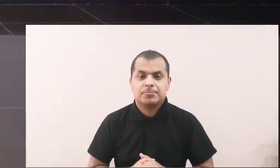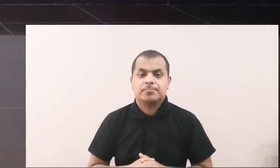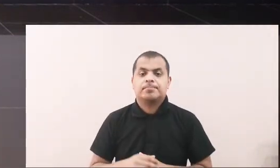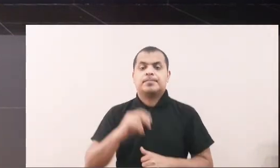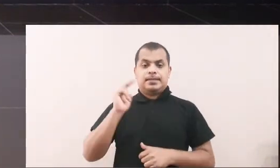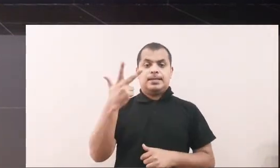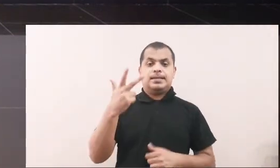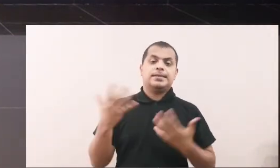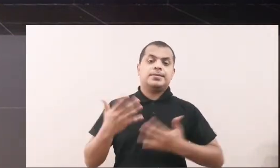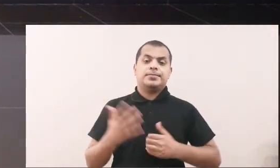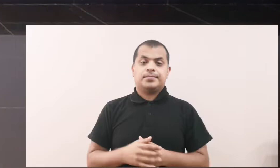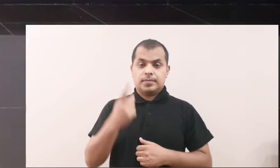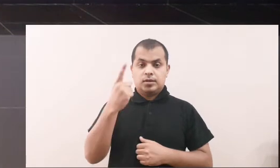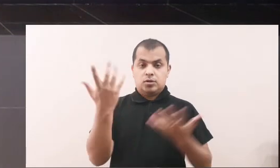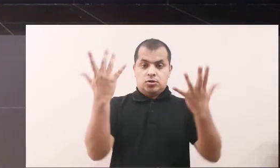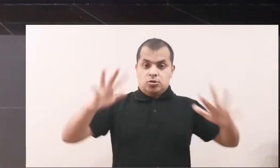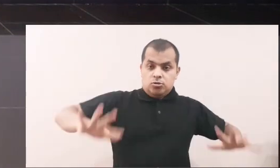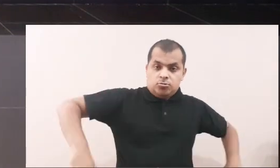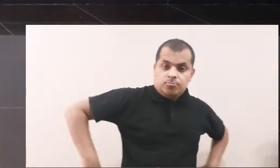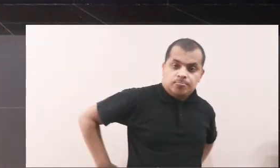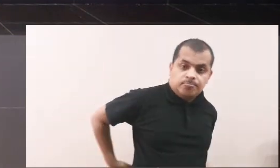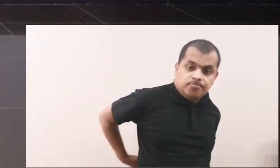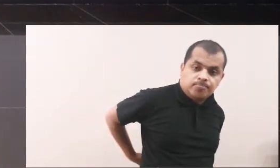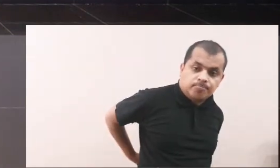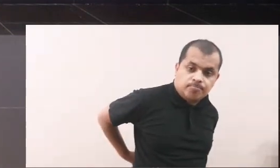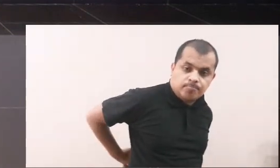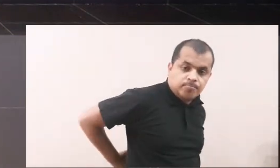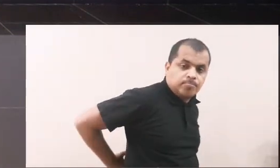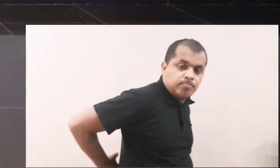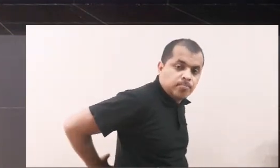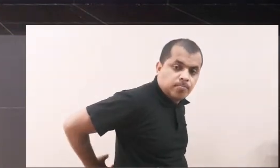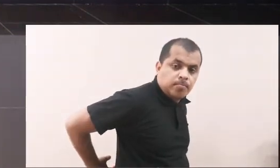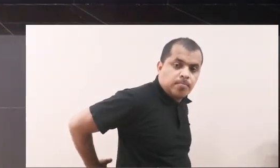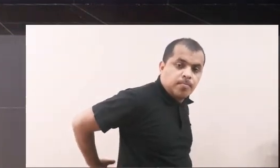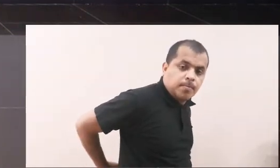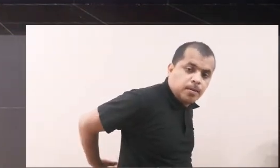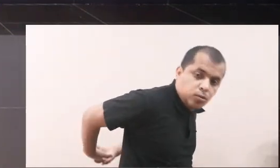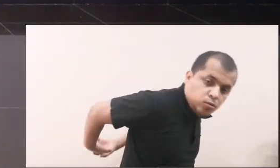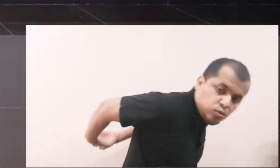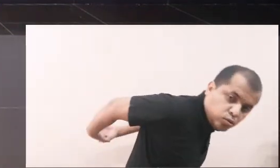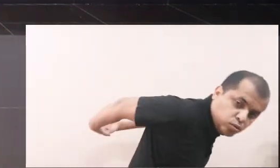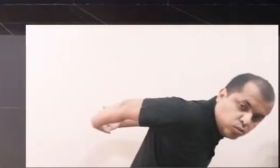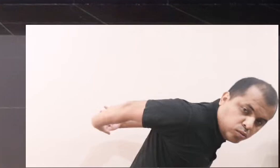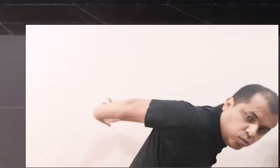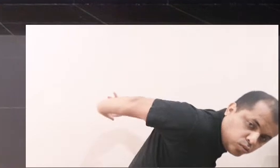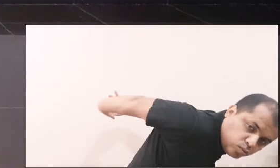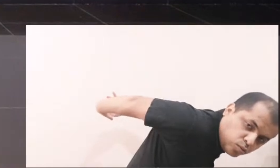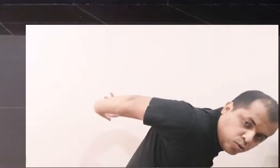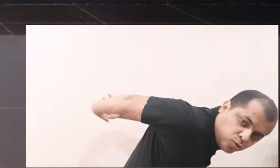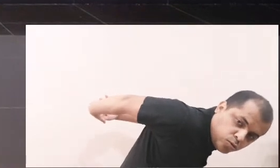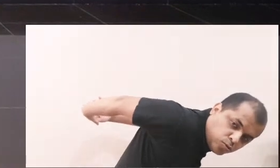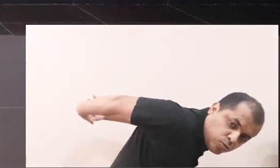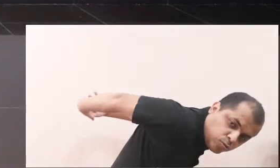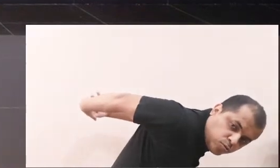Tercer ejercicio, enganchan los dedos atrás, no doblen las rodillas y levanten los brazos,